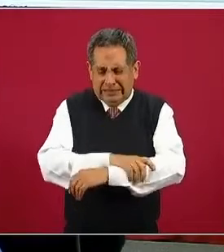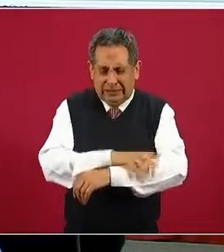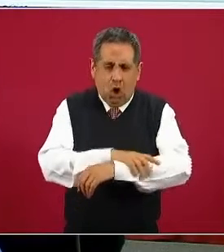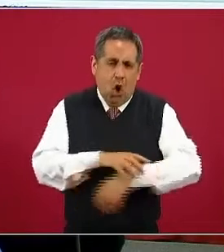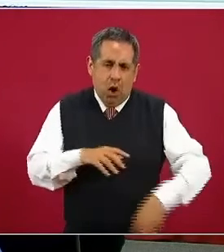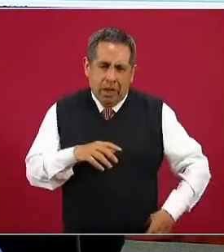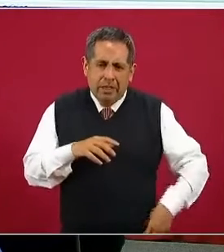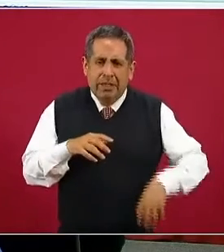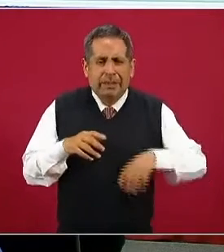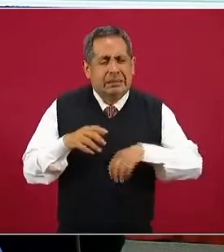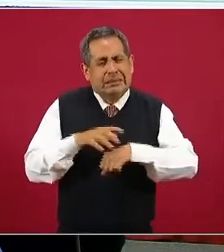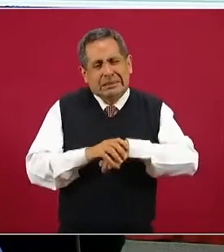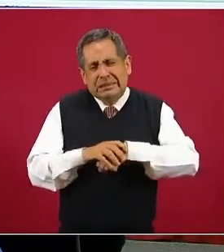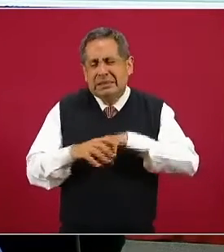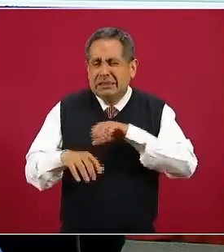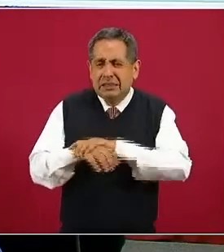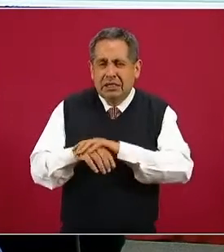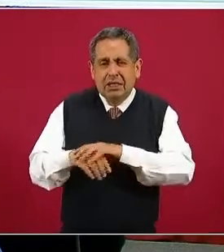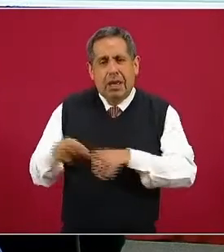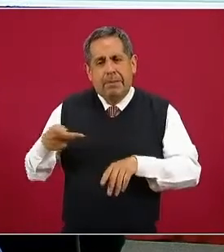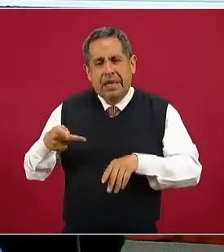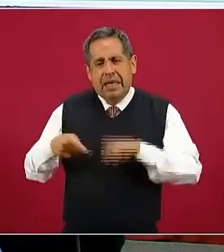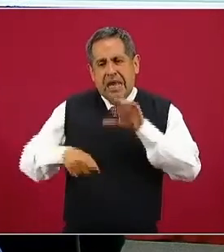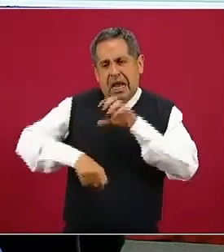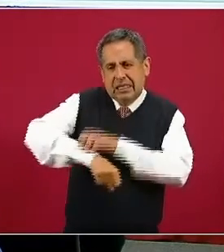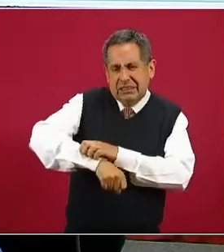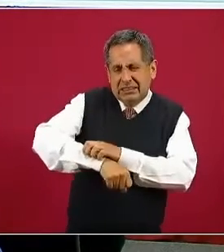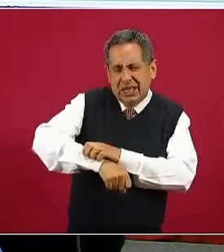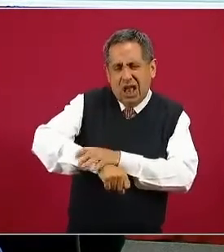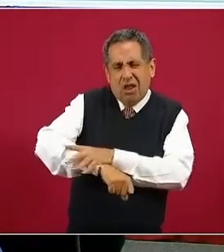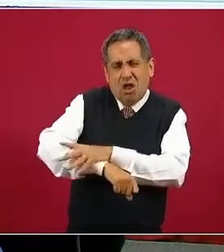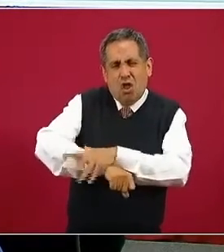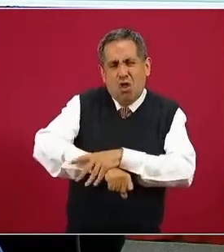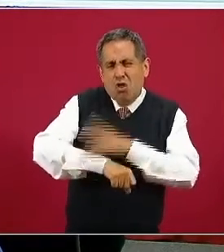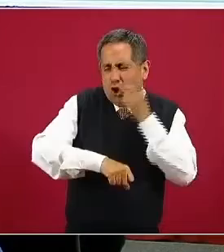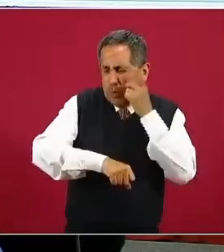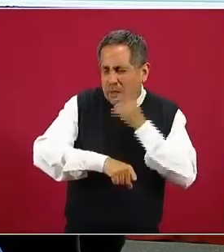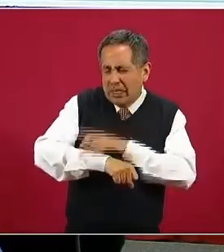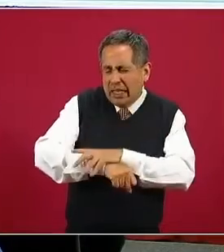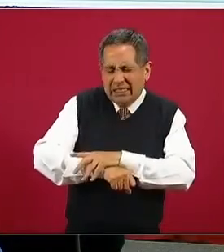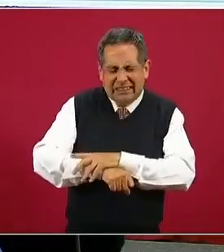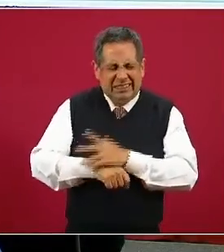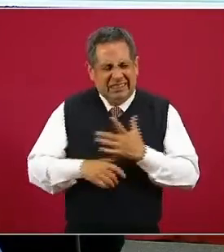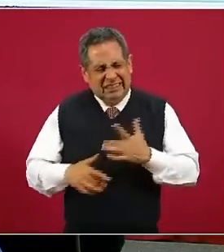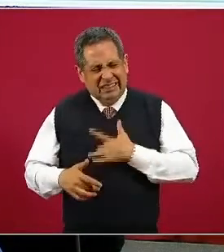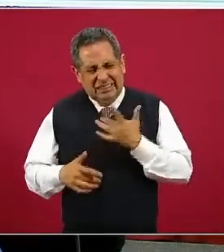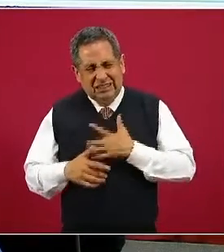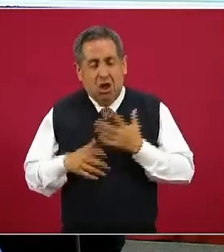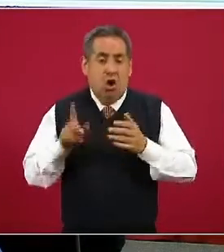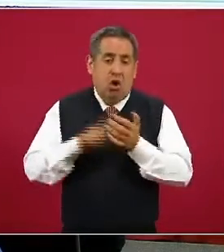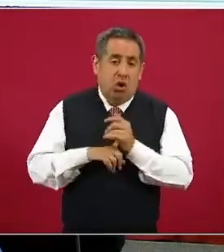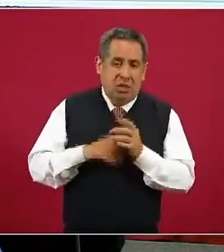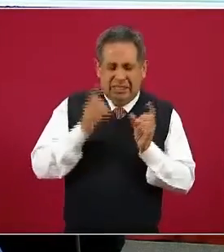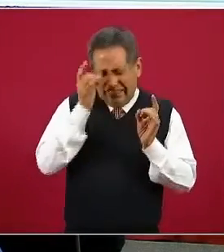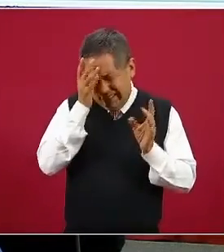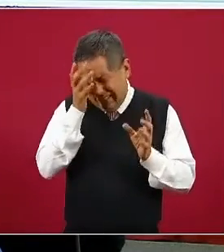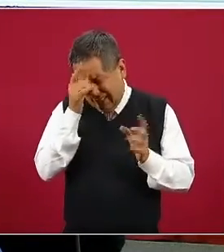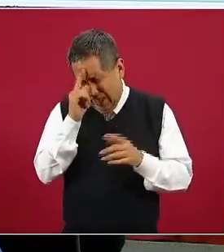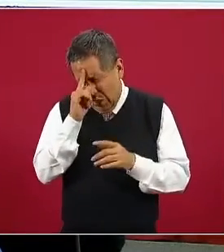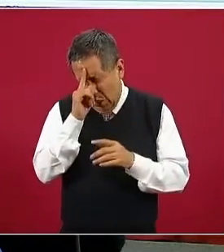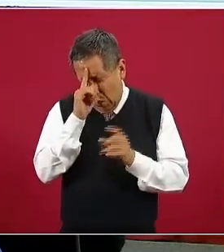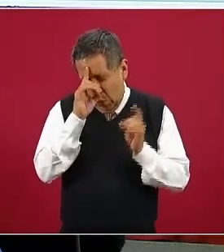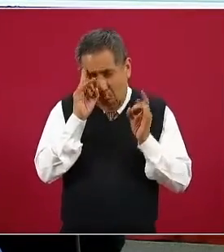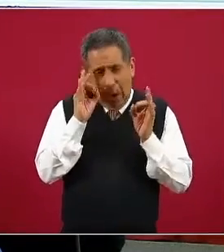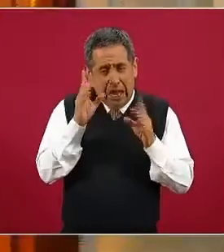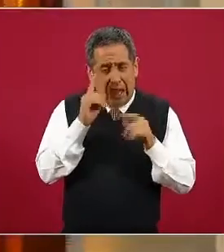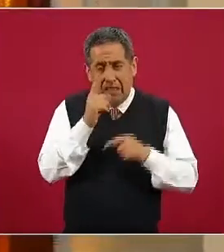y en la misma extremidad donde fue la herida. Y después ya cuando vienen los datos más claros de encefalitis, de afección del sistema